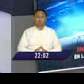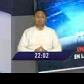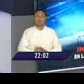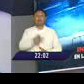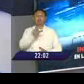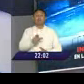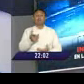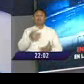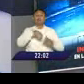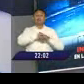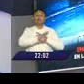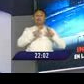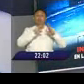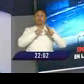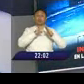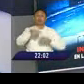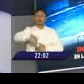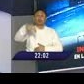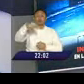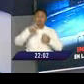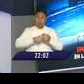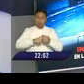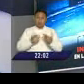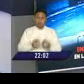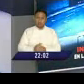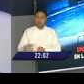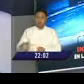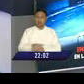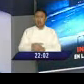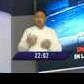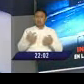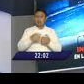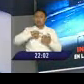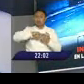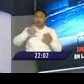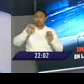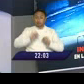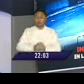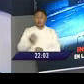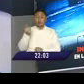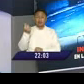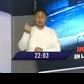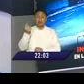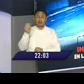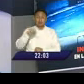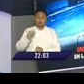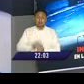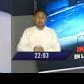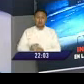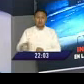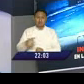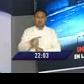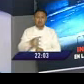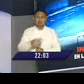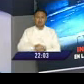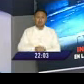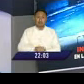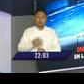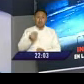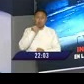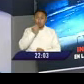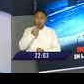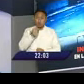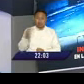Delincuentes ingresaron a una vivienda en el norte de Quito. Se llevaron equipos tecnológicos, dinero en efectivo y hasta la comida del